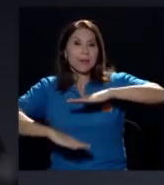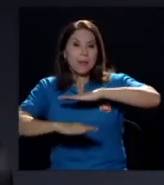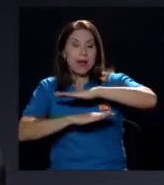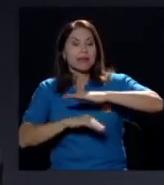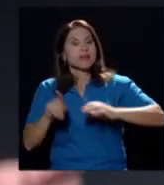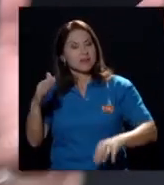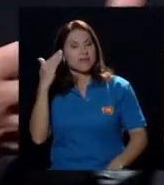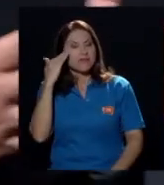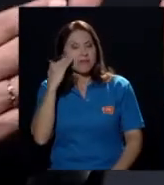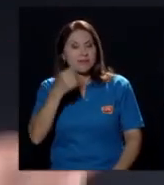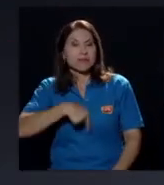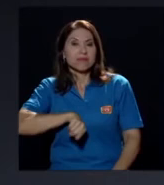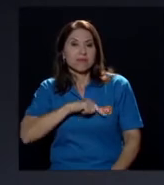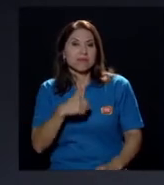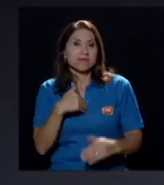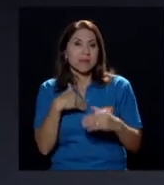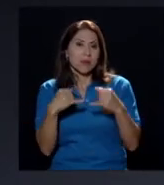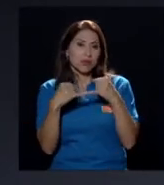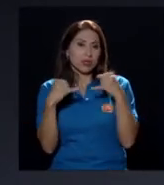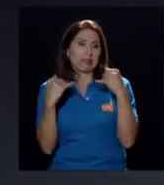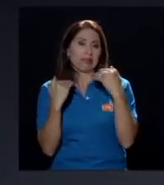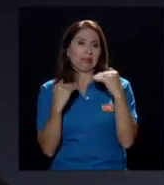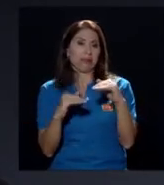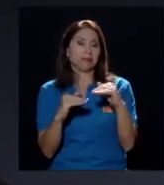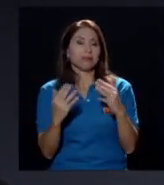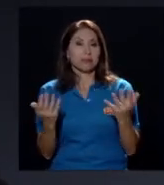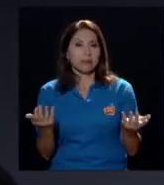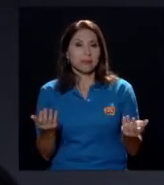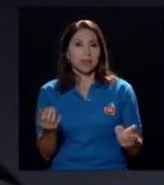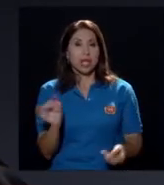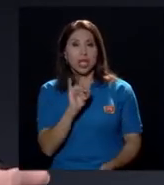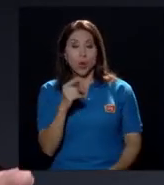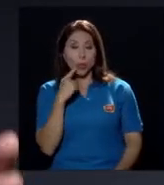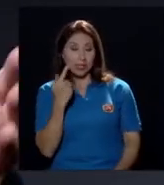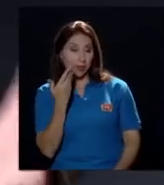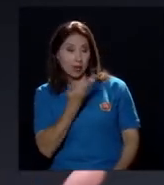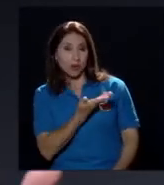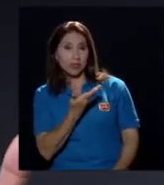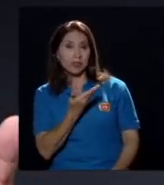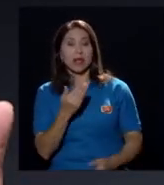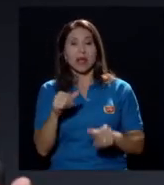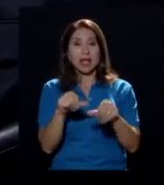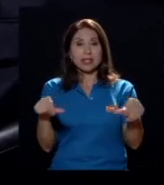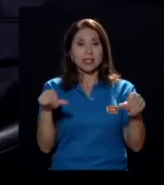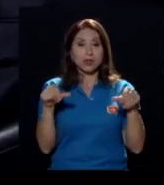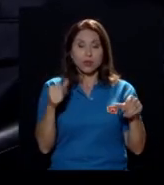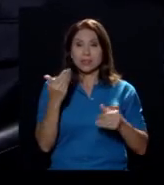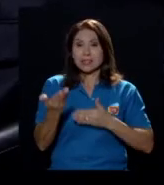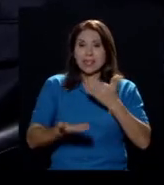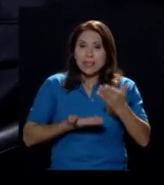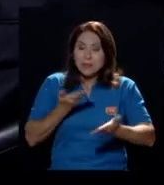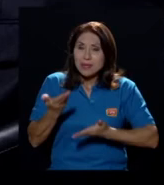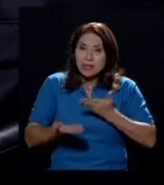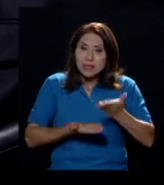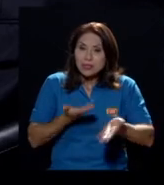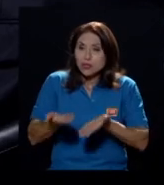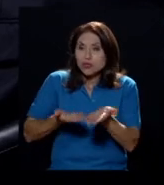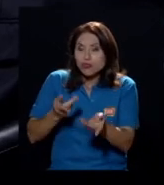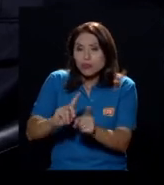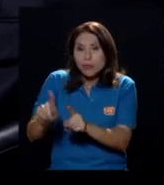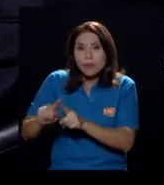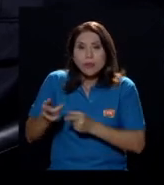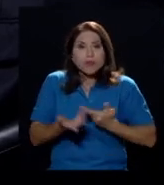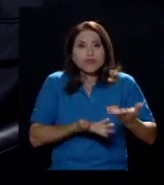datos, y como decía don Marco Vinicio, el sector servicios es muy importante, pero todavía no